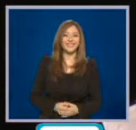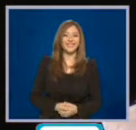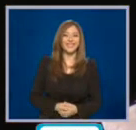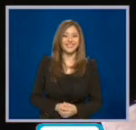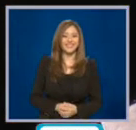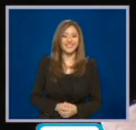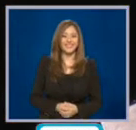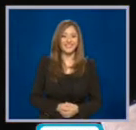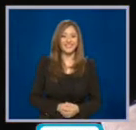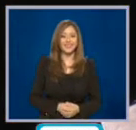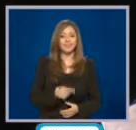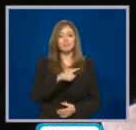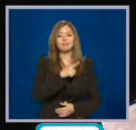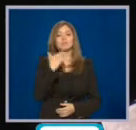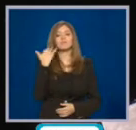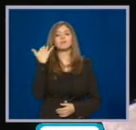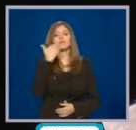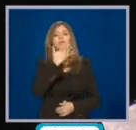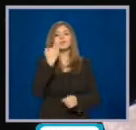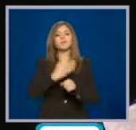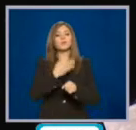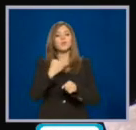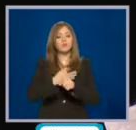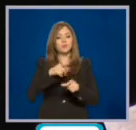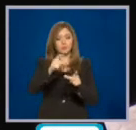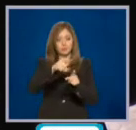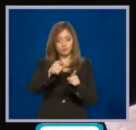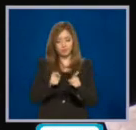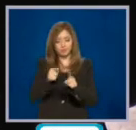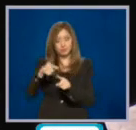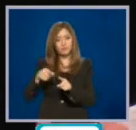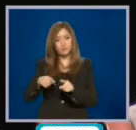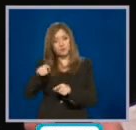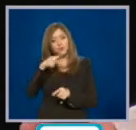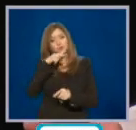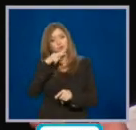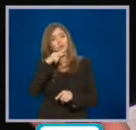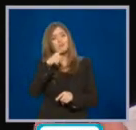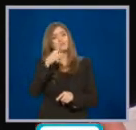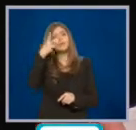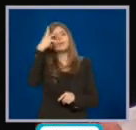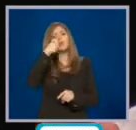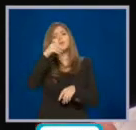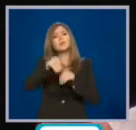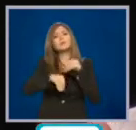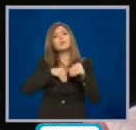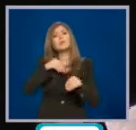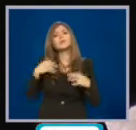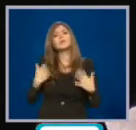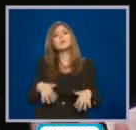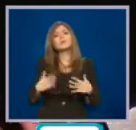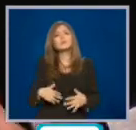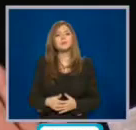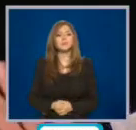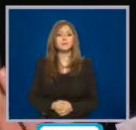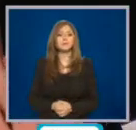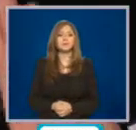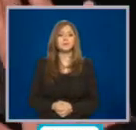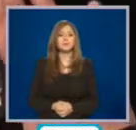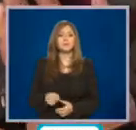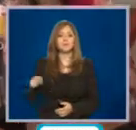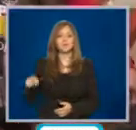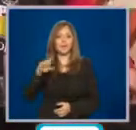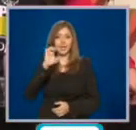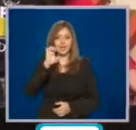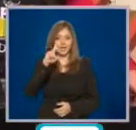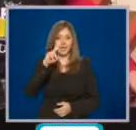tiempo. Buenazo. Qué Y con nuestros rico, chef. abanicos de aguacate, qué rico, Dios mío. Claro que Ahí sí. está. Ay, qué bonita presentación, chef. Bueno, ya Kike con sus tostadas